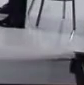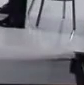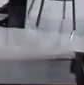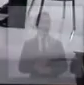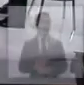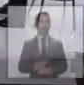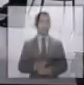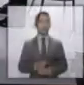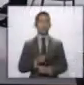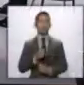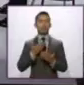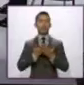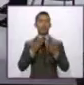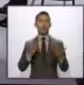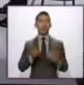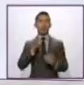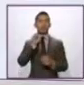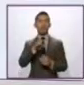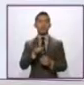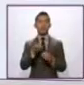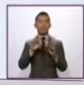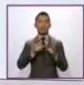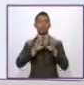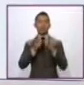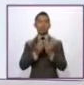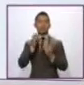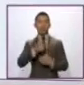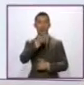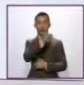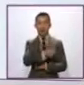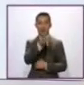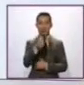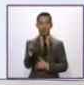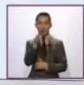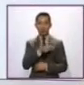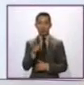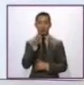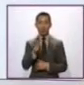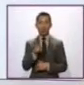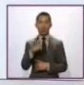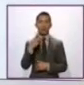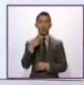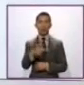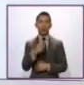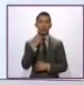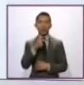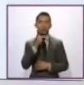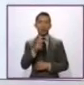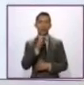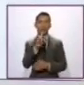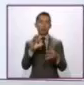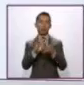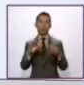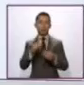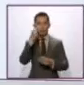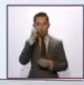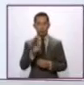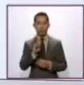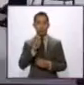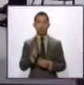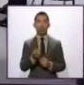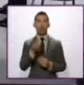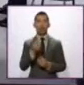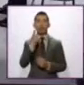intervenciones. Y ahora, con el mismo mecanismo, cada uno de ustedes podrá solicitar el uso de la voz para la réplica hasta